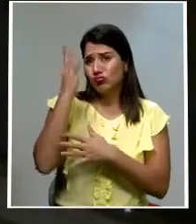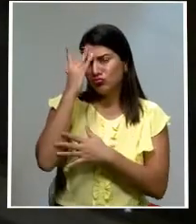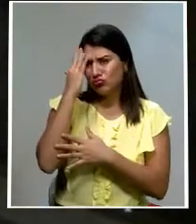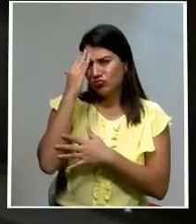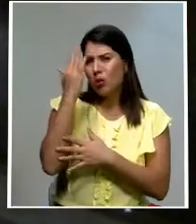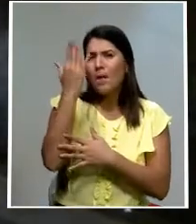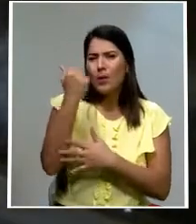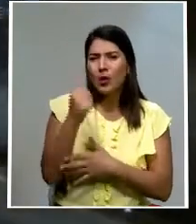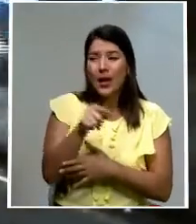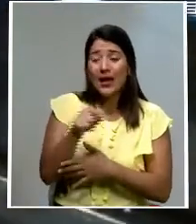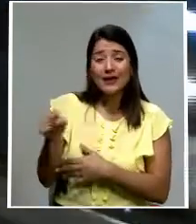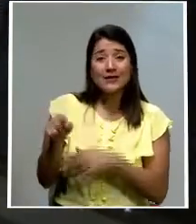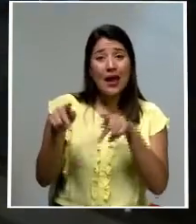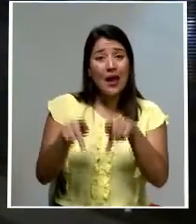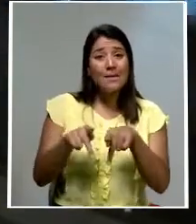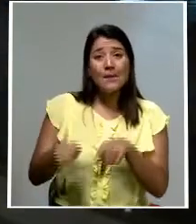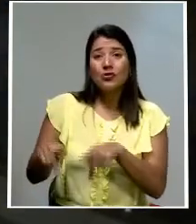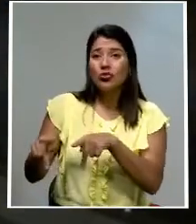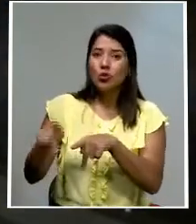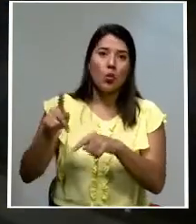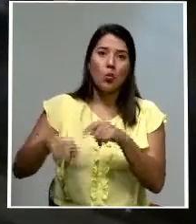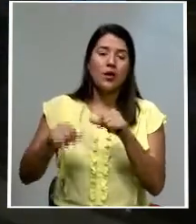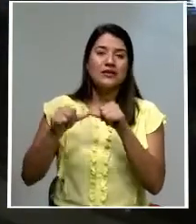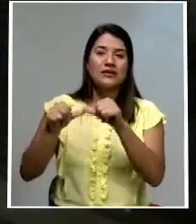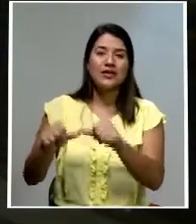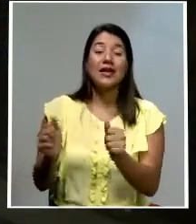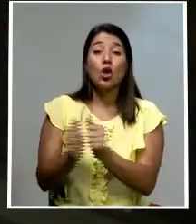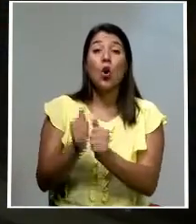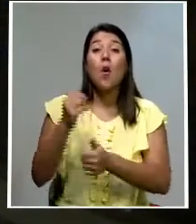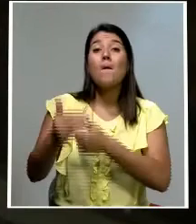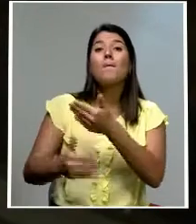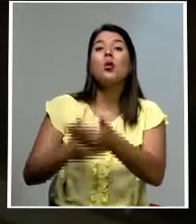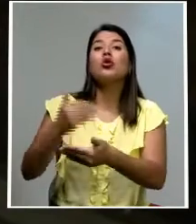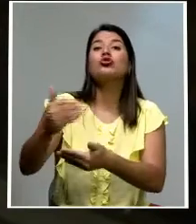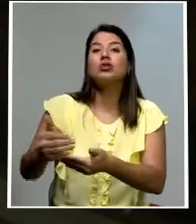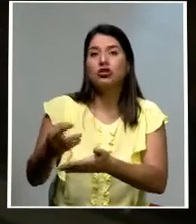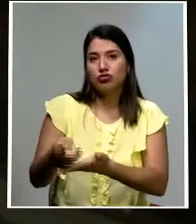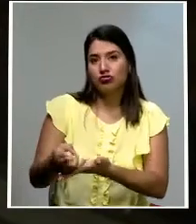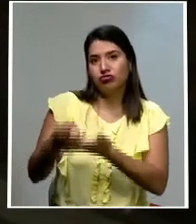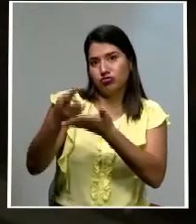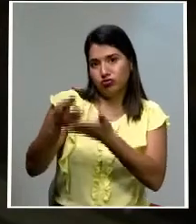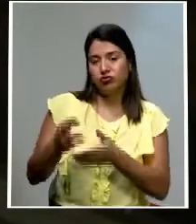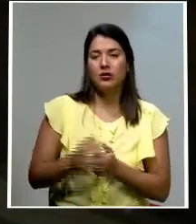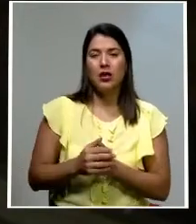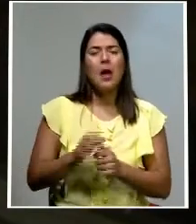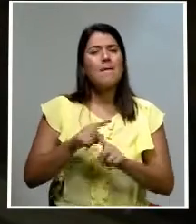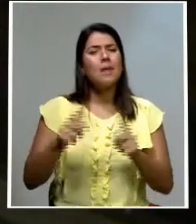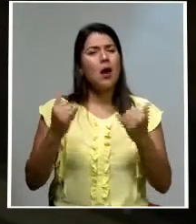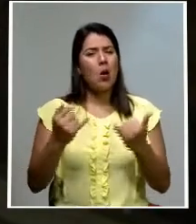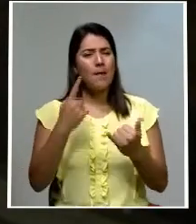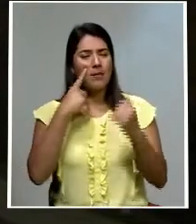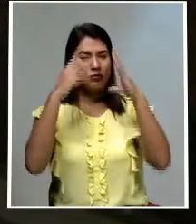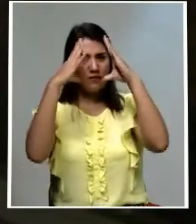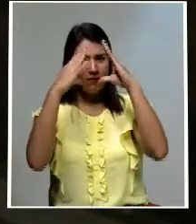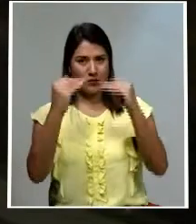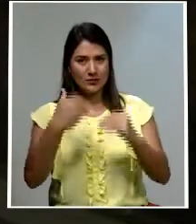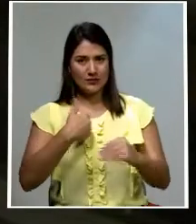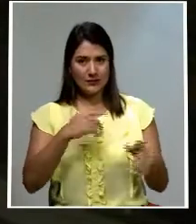estas personas no continuarán con su proceso de rehabilitación. Pero veamos la siguiente información que hemos preparado.